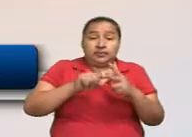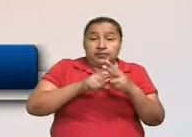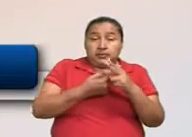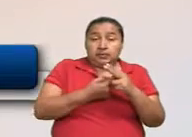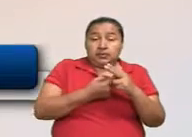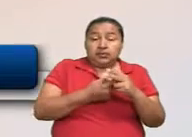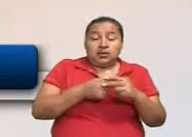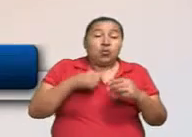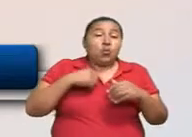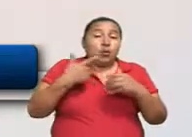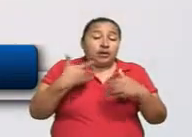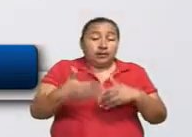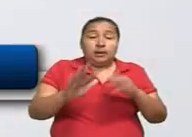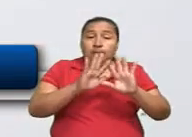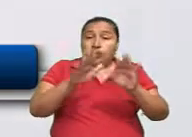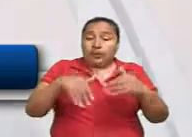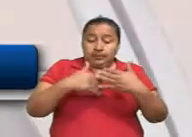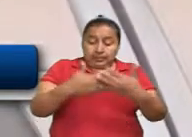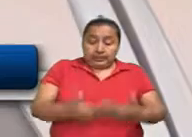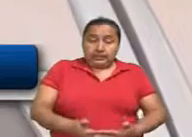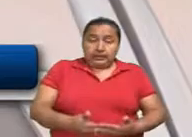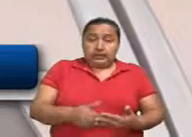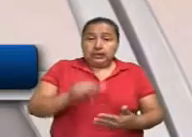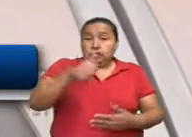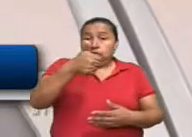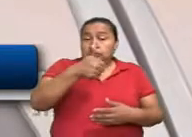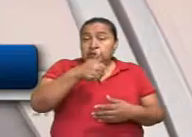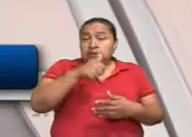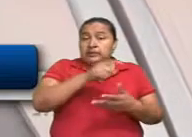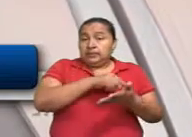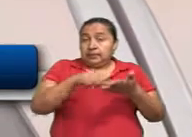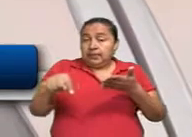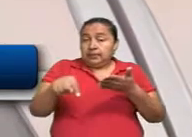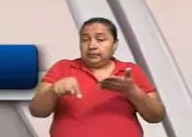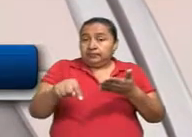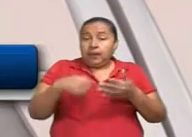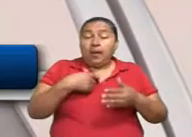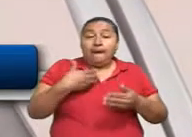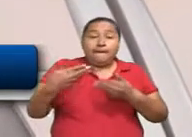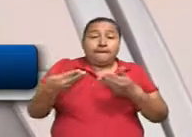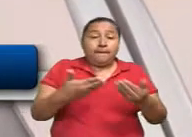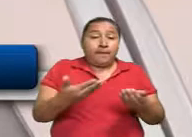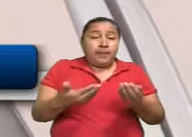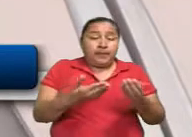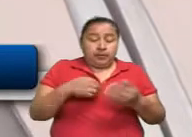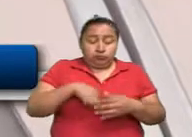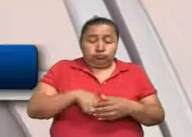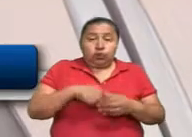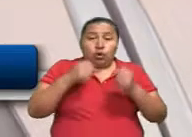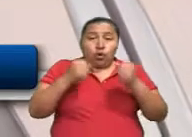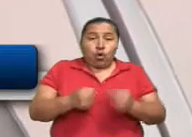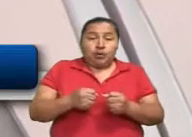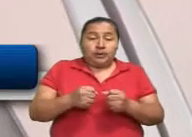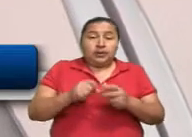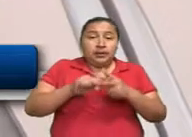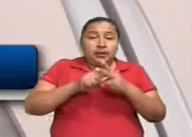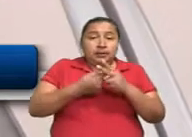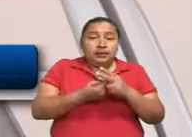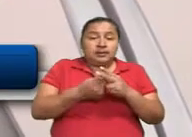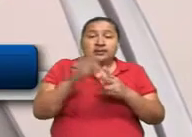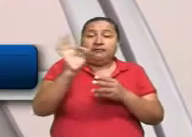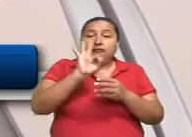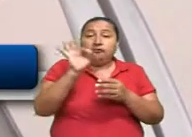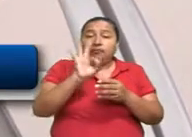la sexta semana del embarazo, el bebé, o sea, cuando va a ser un varoncito, empieza a formarse los